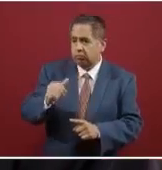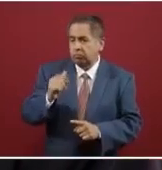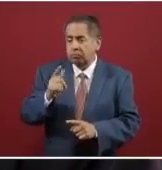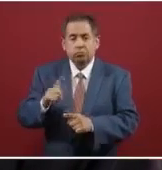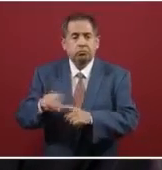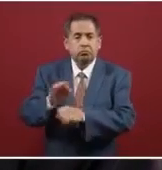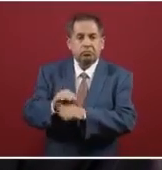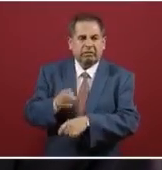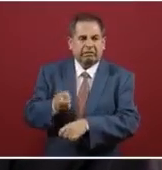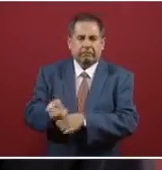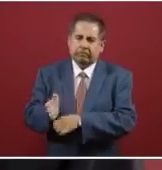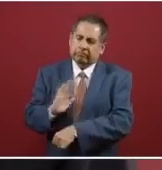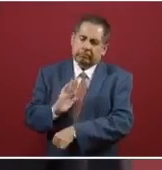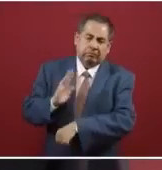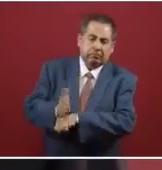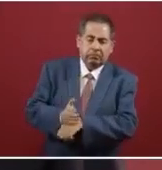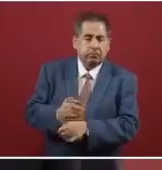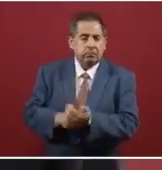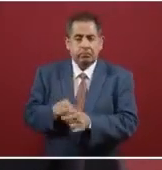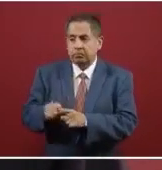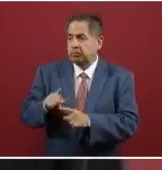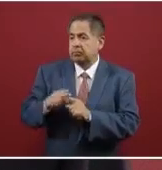agarraderas, influencias, a los que no tenían